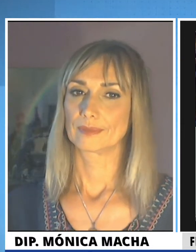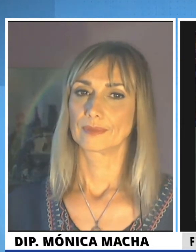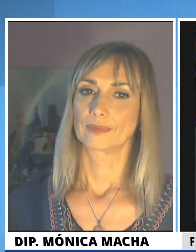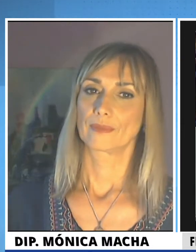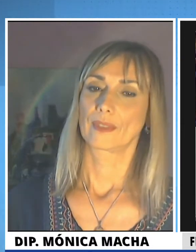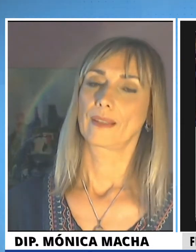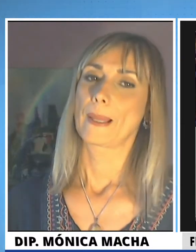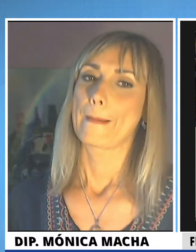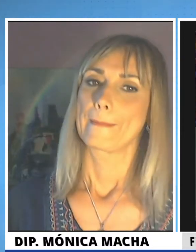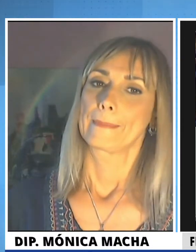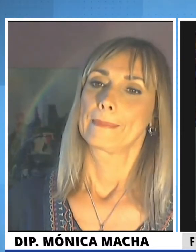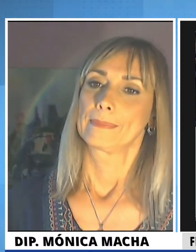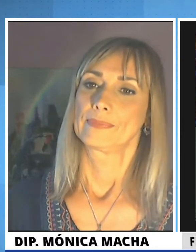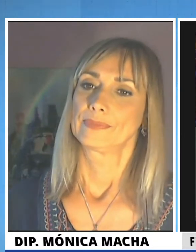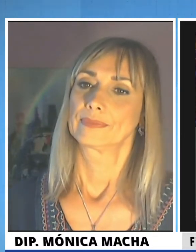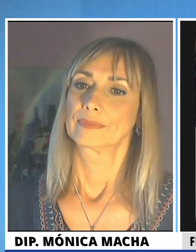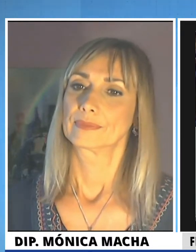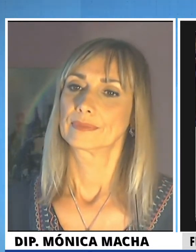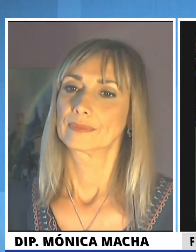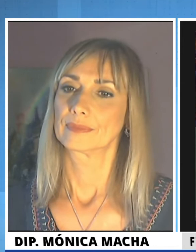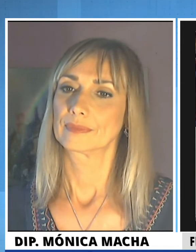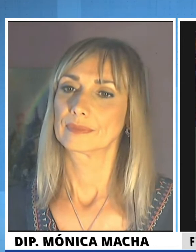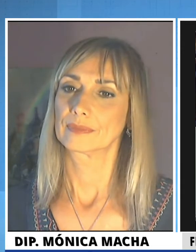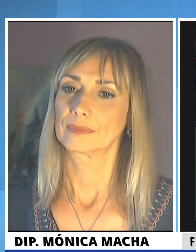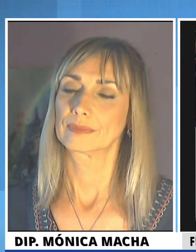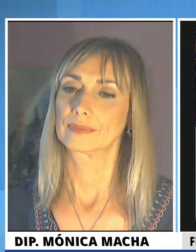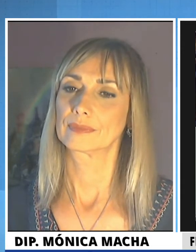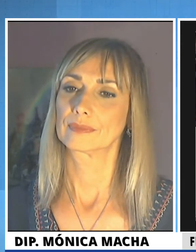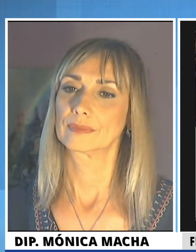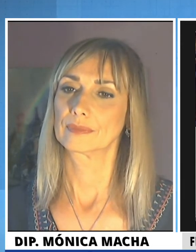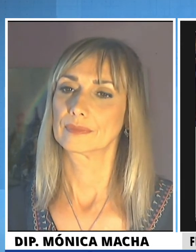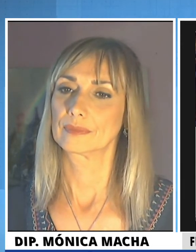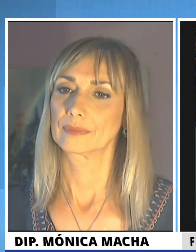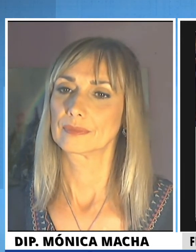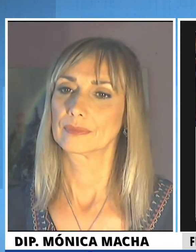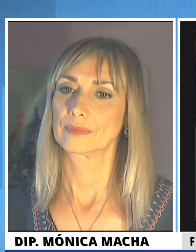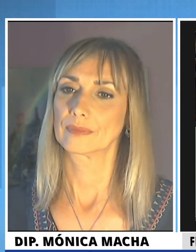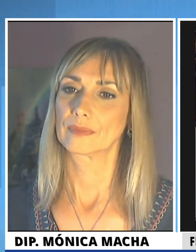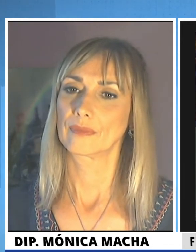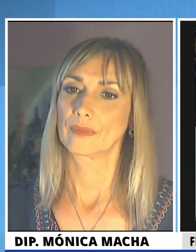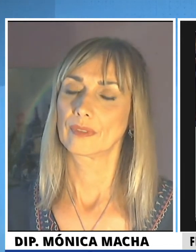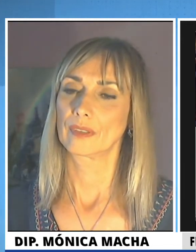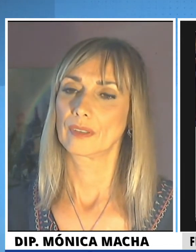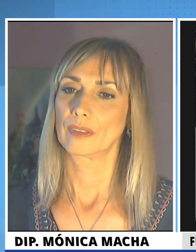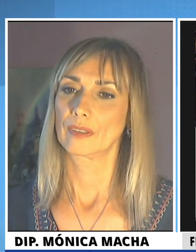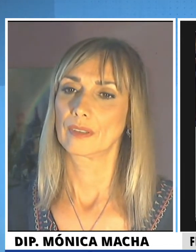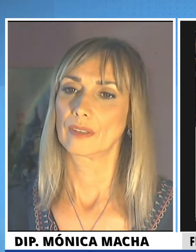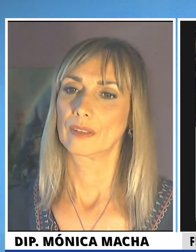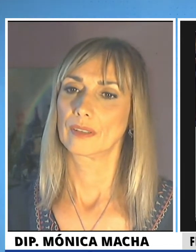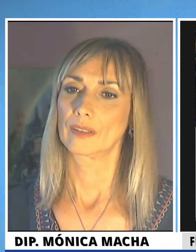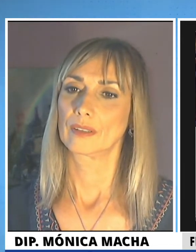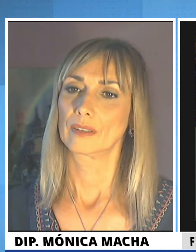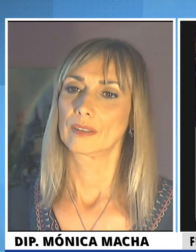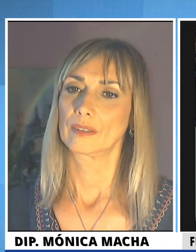la propuesta de otros proyectos. Entonces también fue un insumo sumamente interesante, porque de hecho ya empezamos a ver